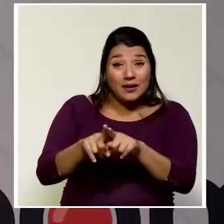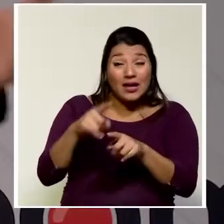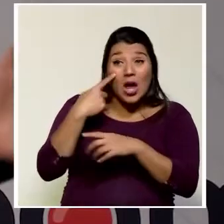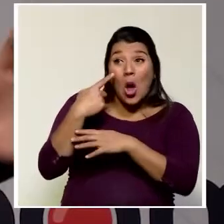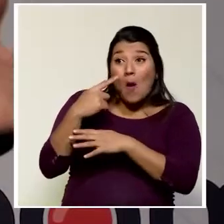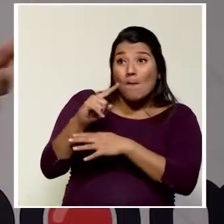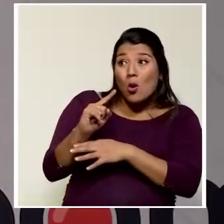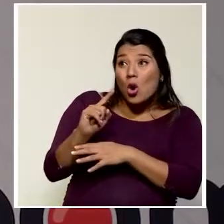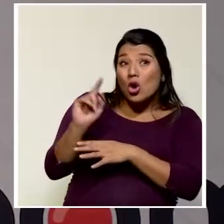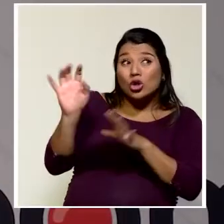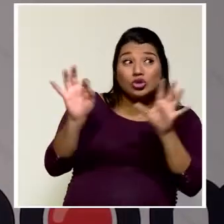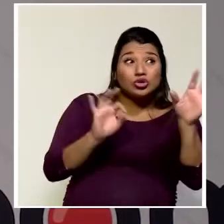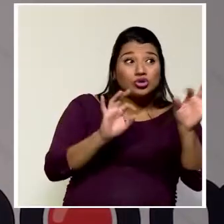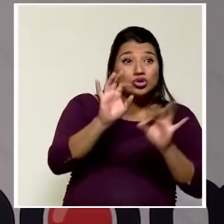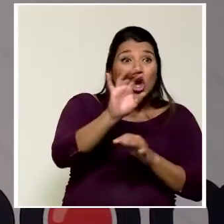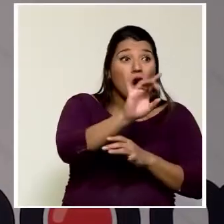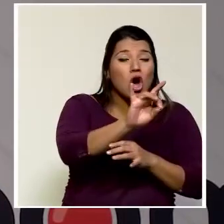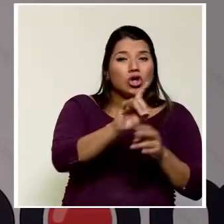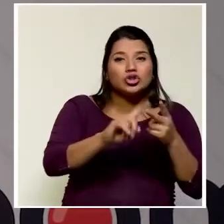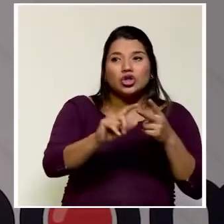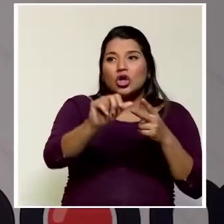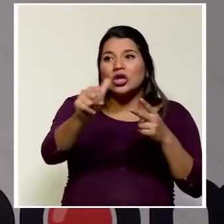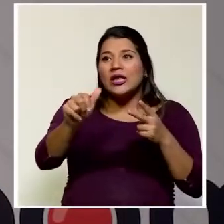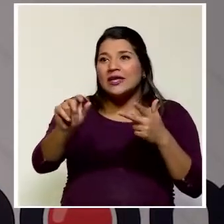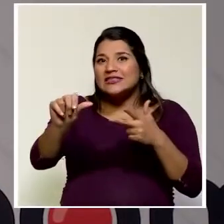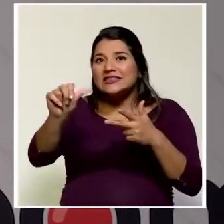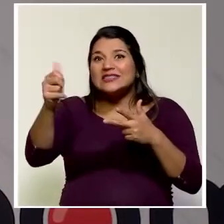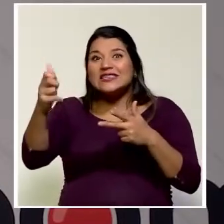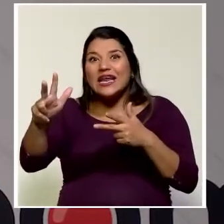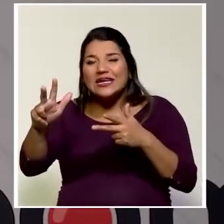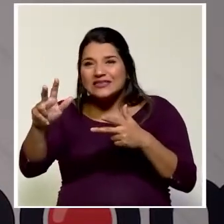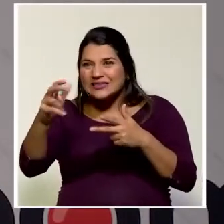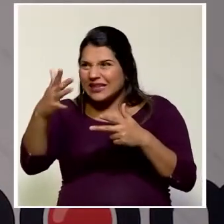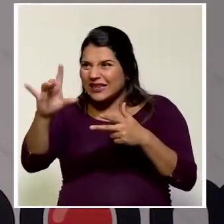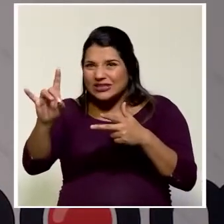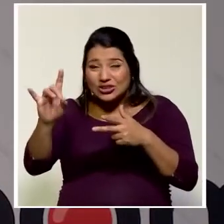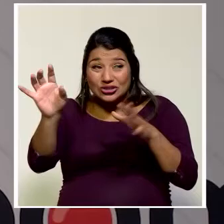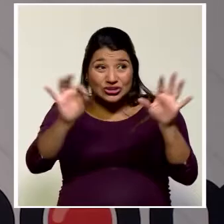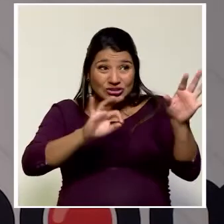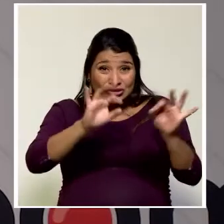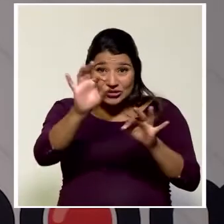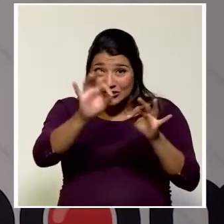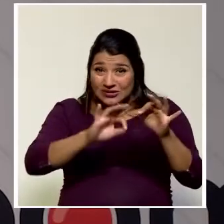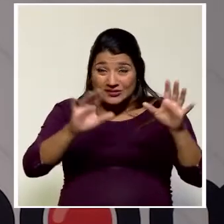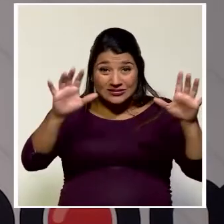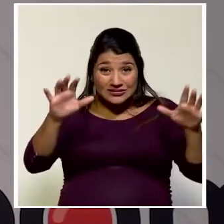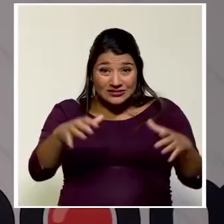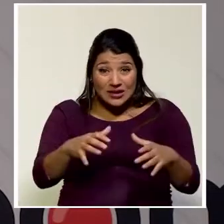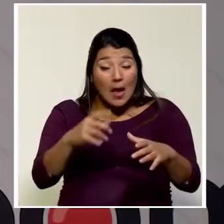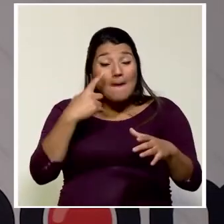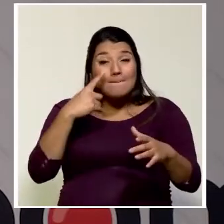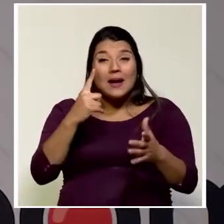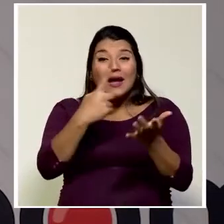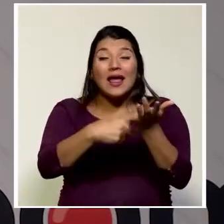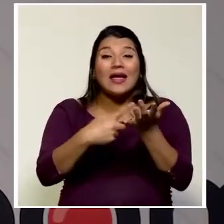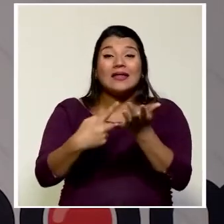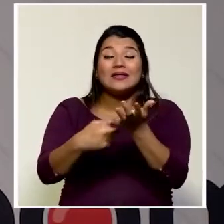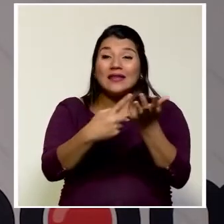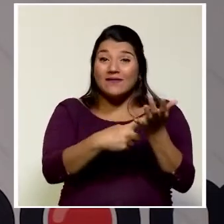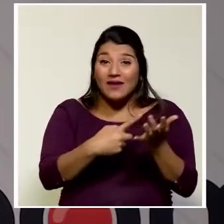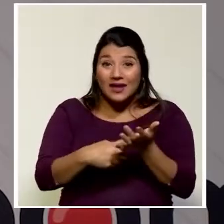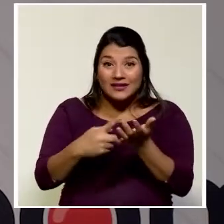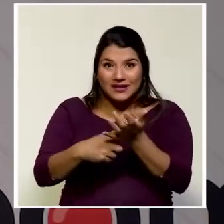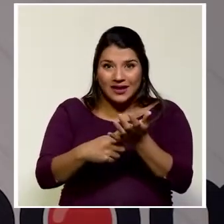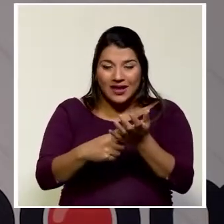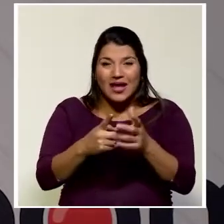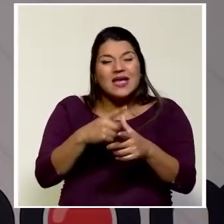o los 20 y resto a distintos debates, la vorágine en la que se han sometido los candidatos y candidatas a la presidencia de la República